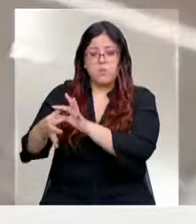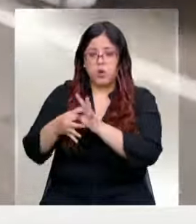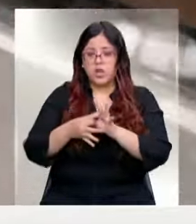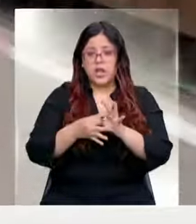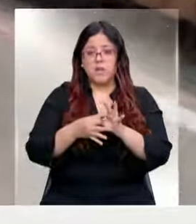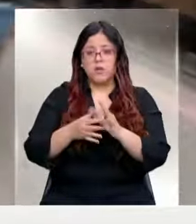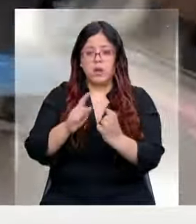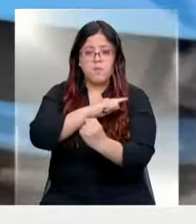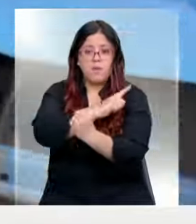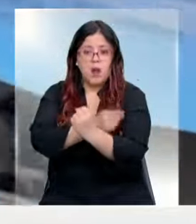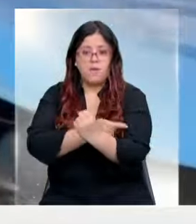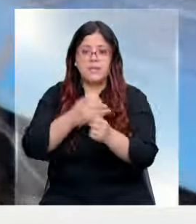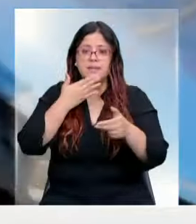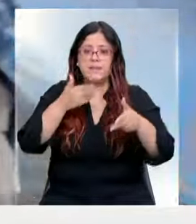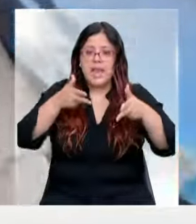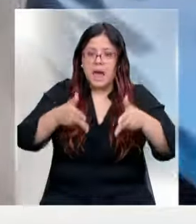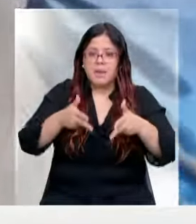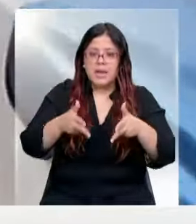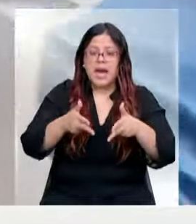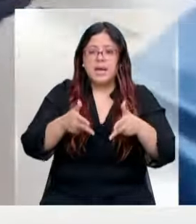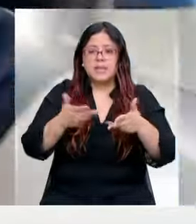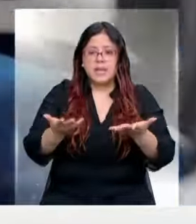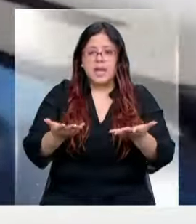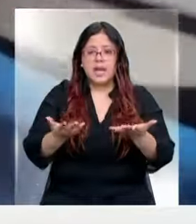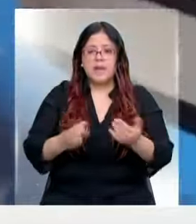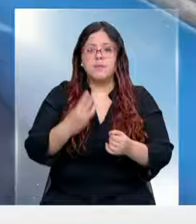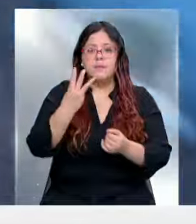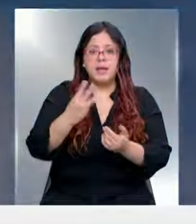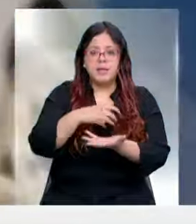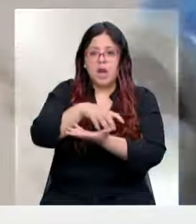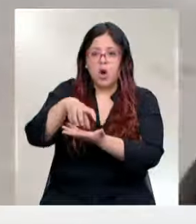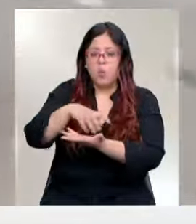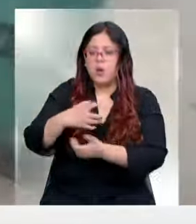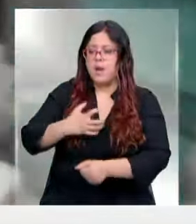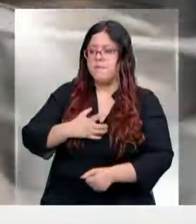amenazas lograron atemorizar no una, sino tres comunas donde